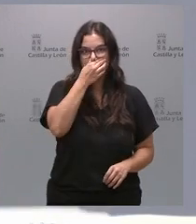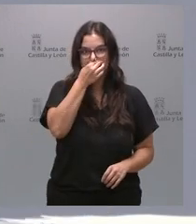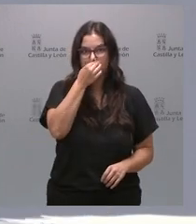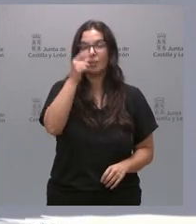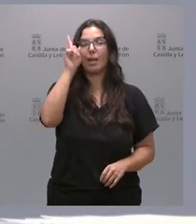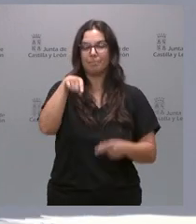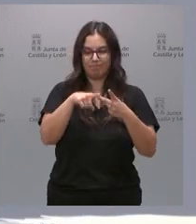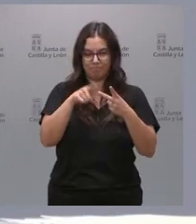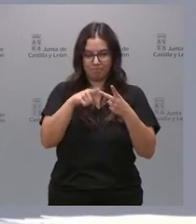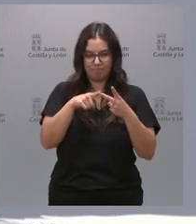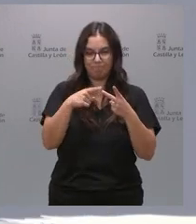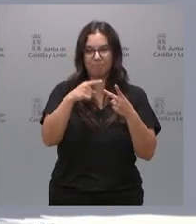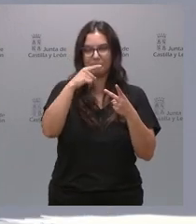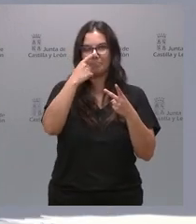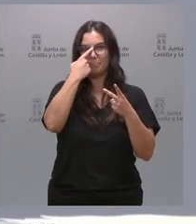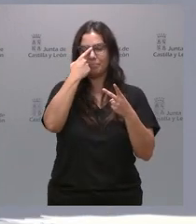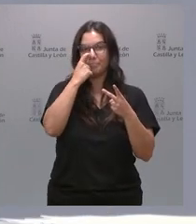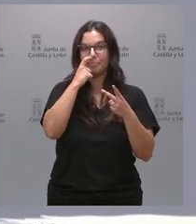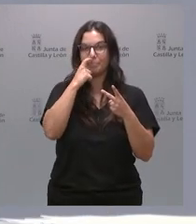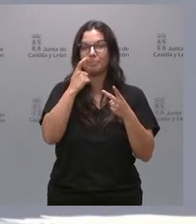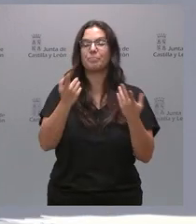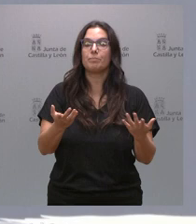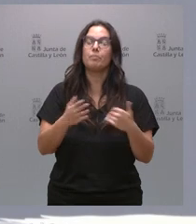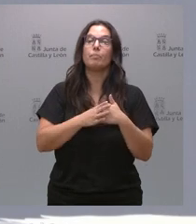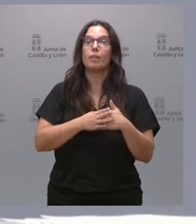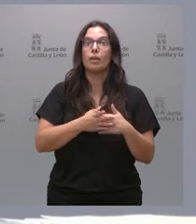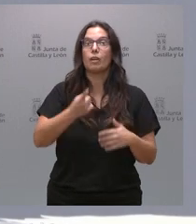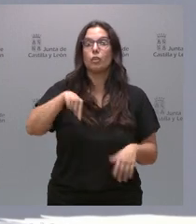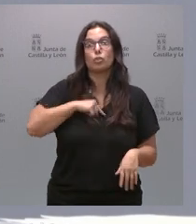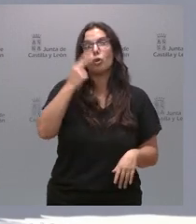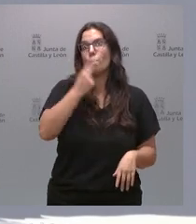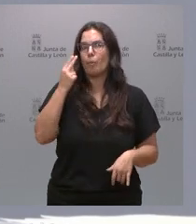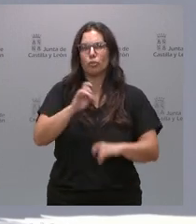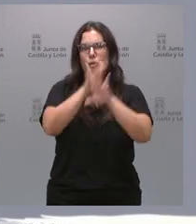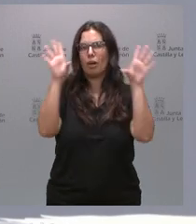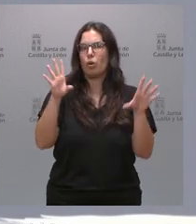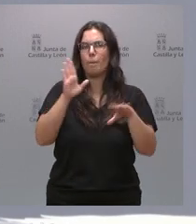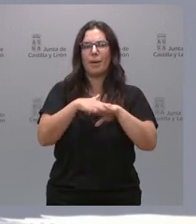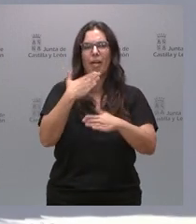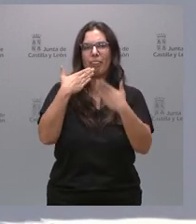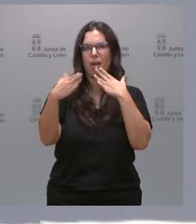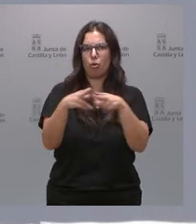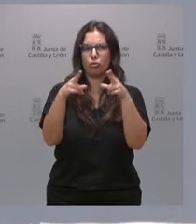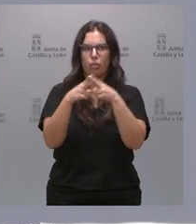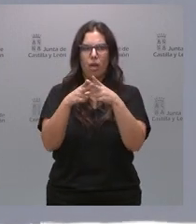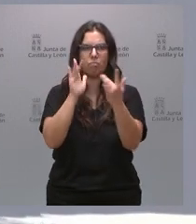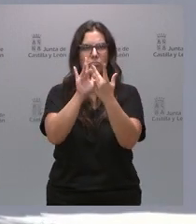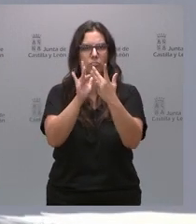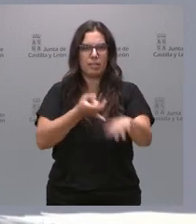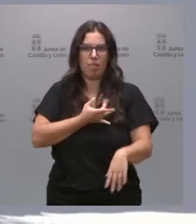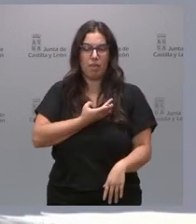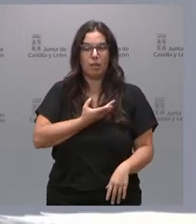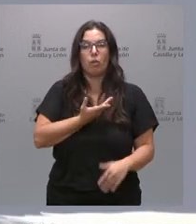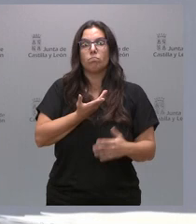y en la segunda cuestión que usted planteaba pues nosotros tenemos un compromiso muy claro con el diálogo social y por tanto sin perjuicio de que